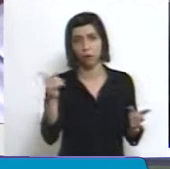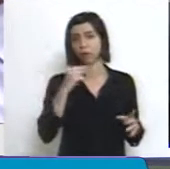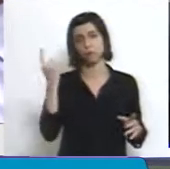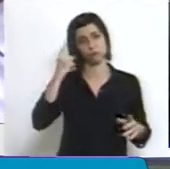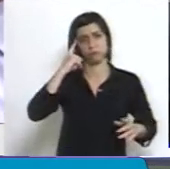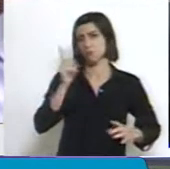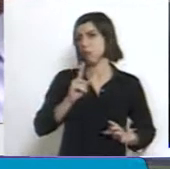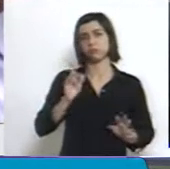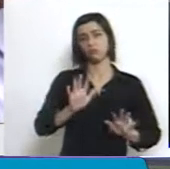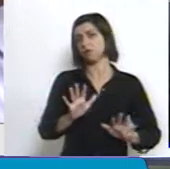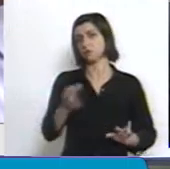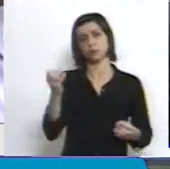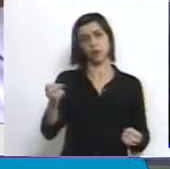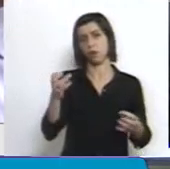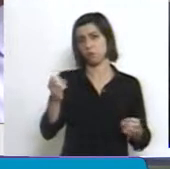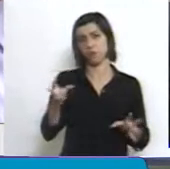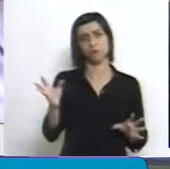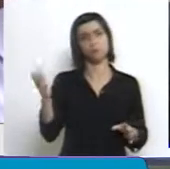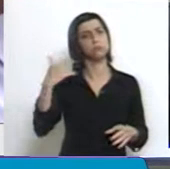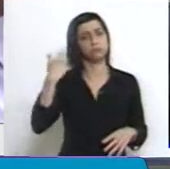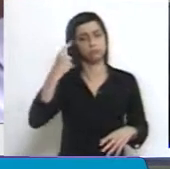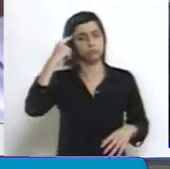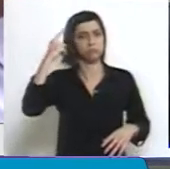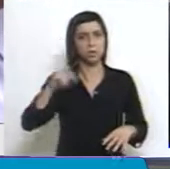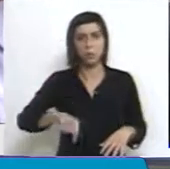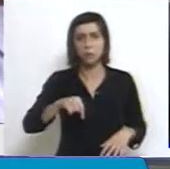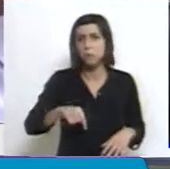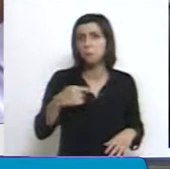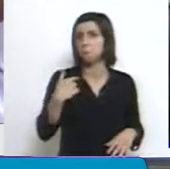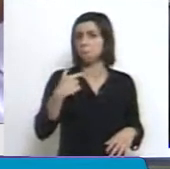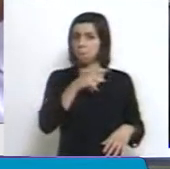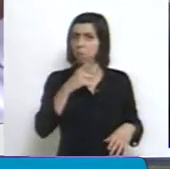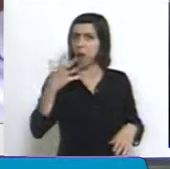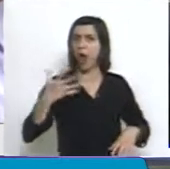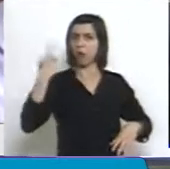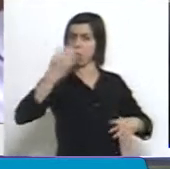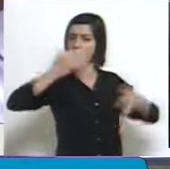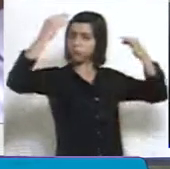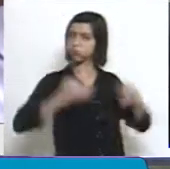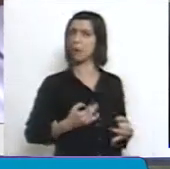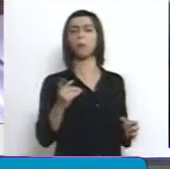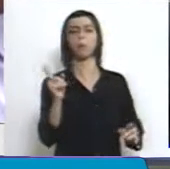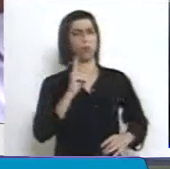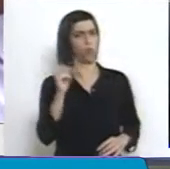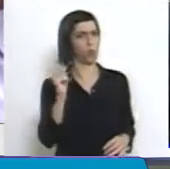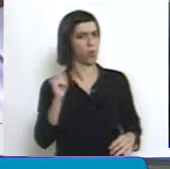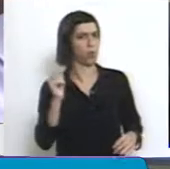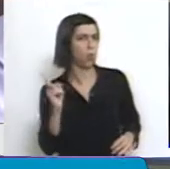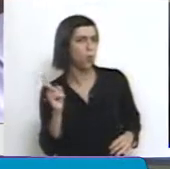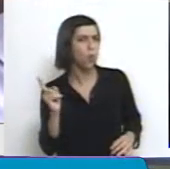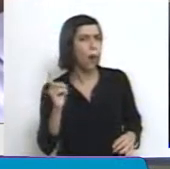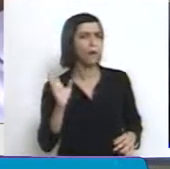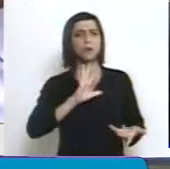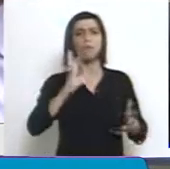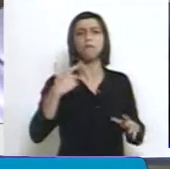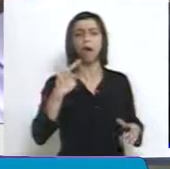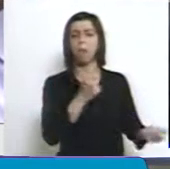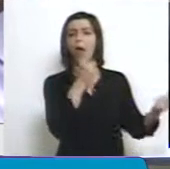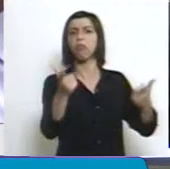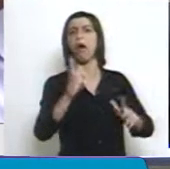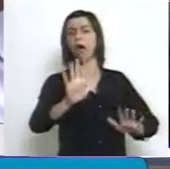manera al actual gobierno la legitimidad y la autoridad para dejarle instalado al gobierno que viene